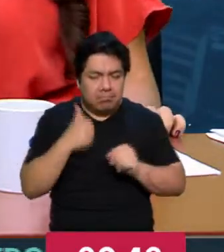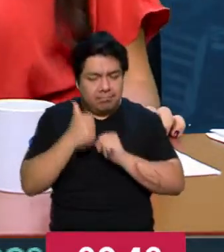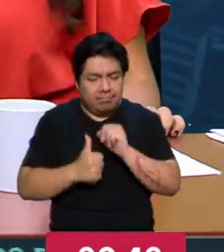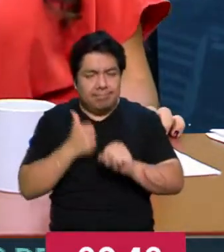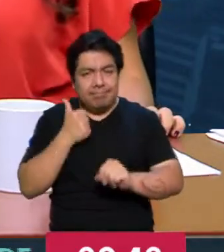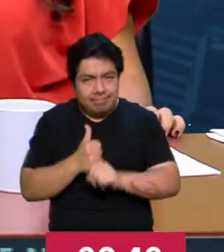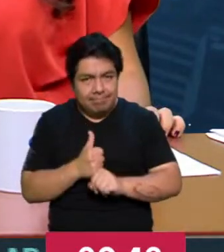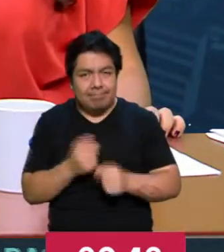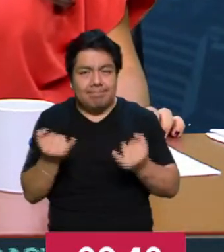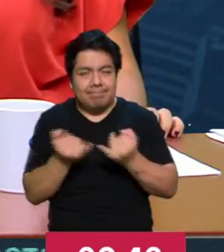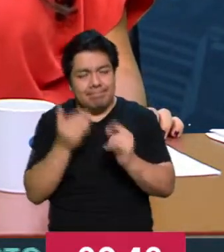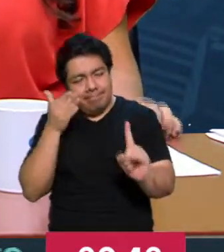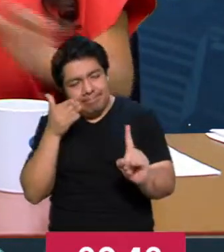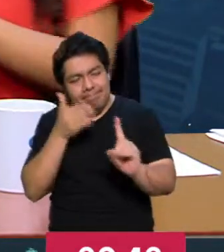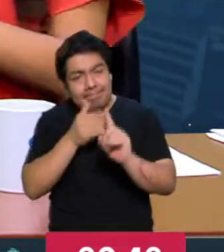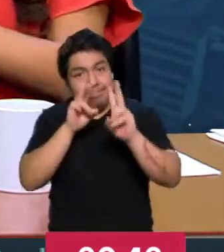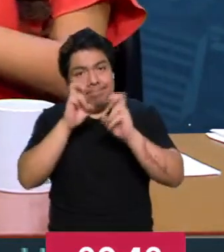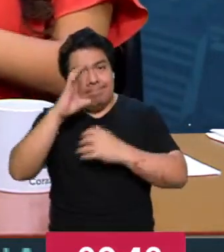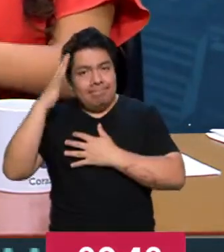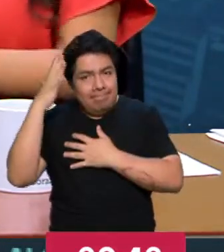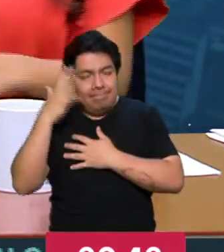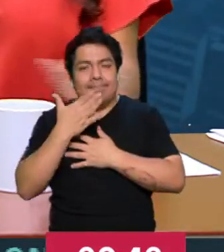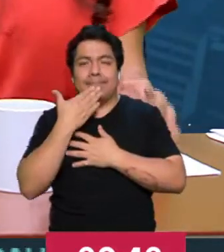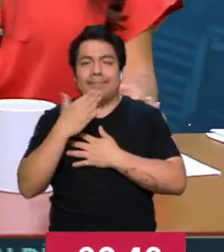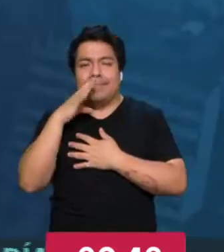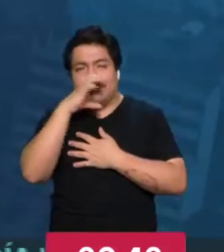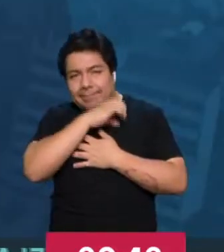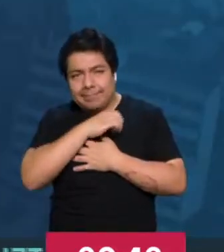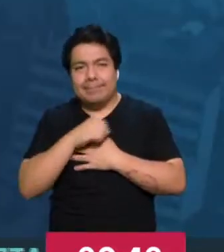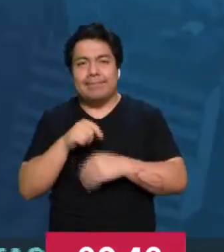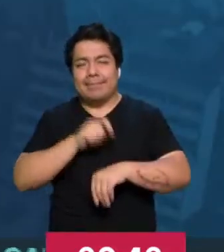este año y sobre todo enfocado en el tema del calor. Le agradecemos mucho, vamos con esto a una breve pausa.